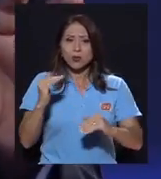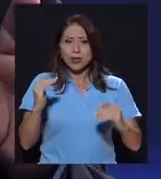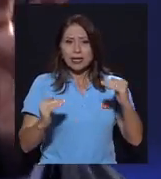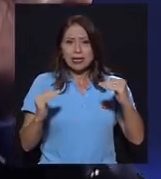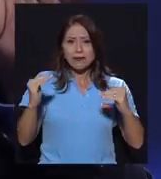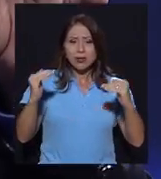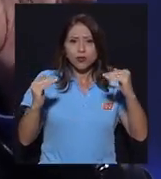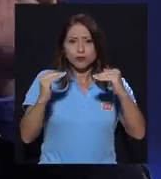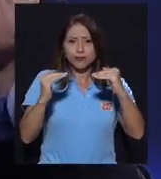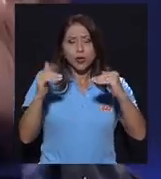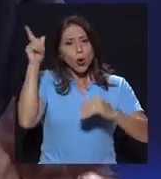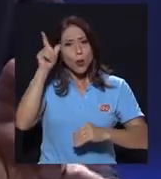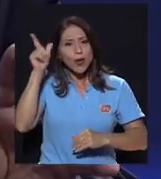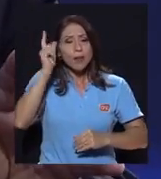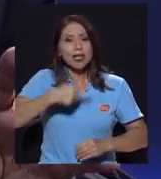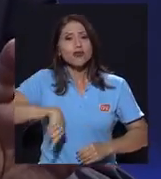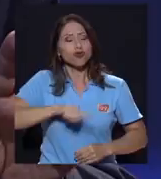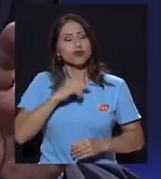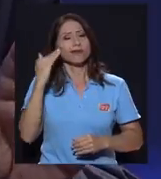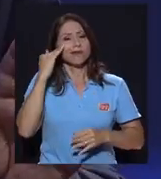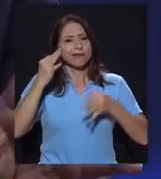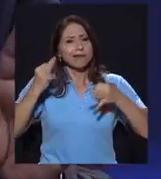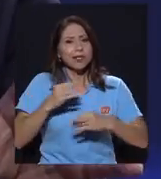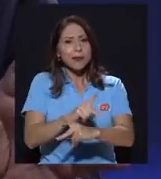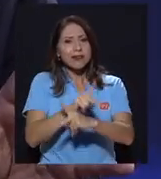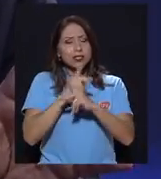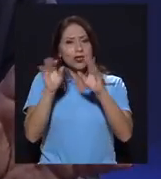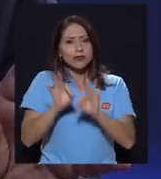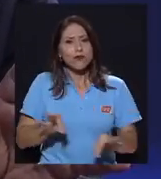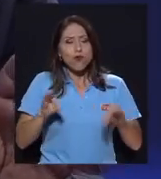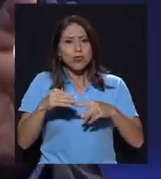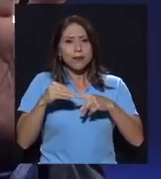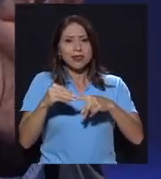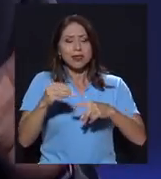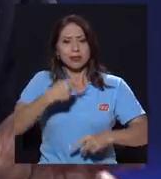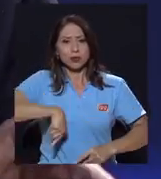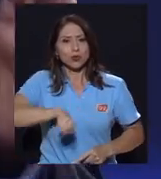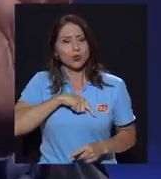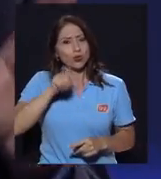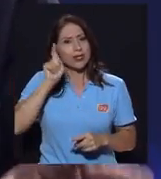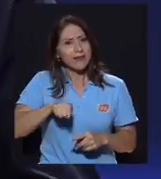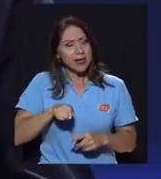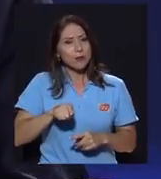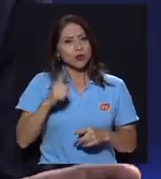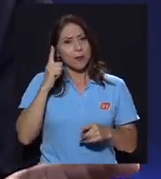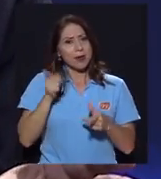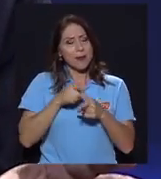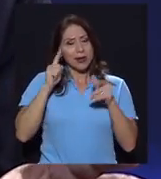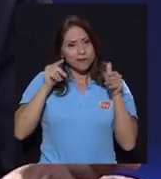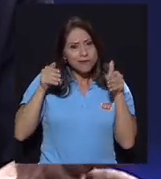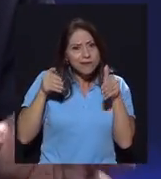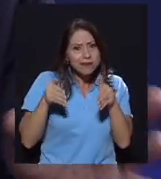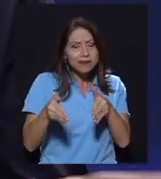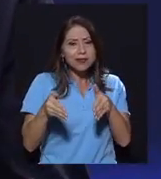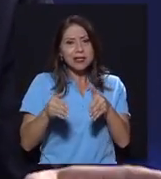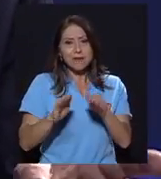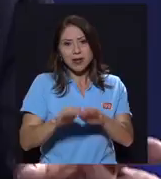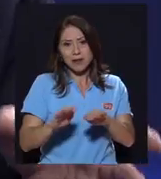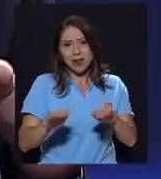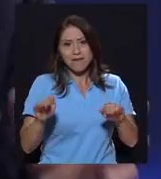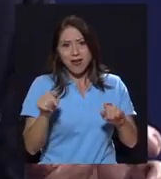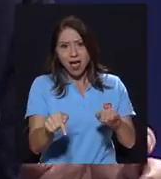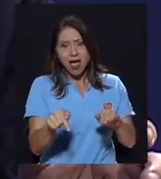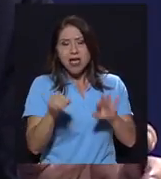obviamente estamos muy claros de que la prevención es fundamental de que tenemos que invertir en primera infancia como un elemento